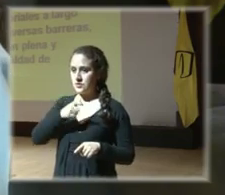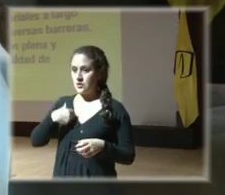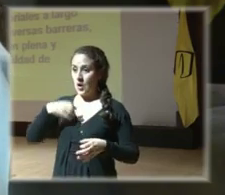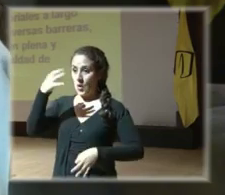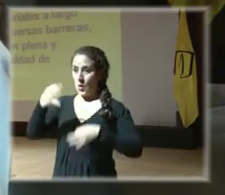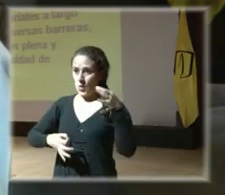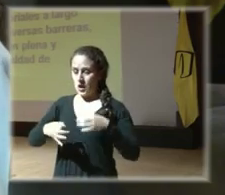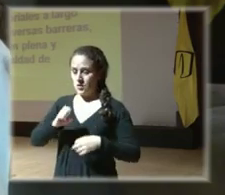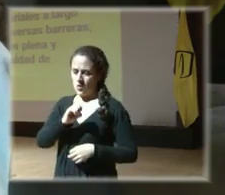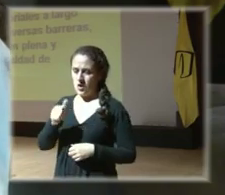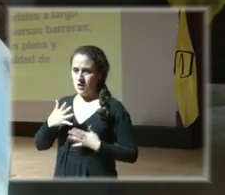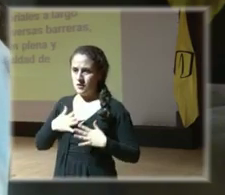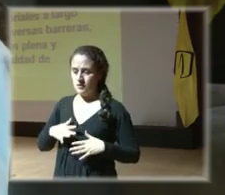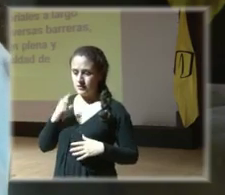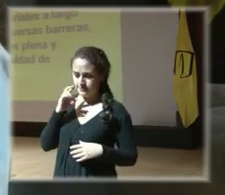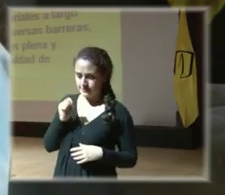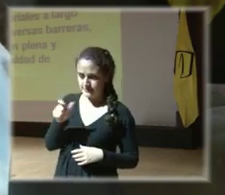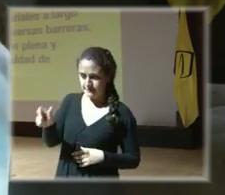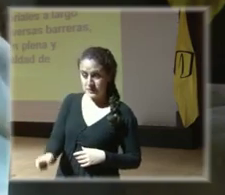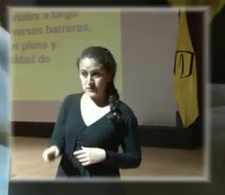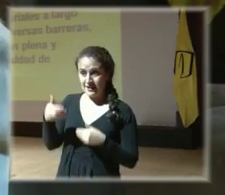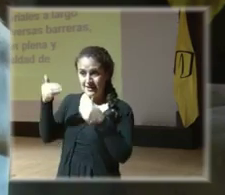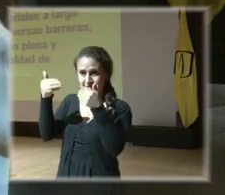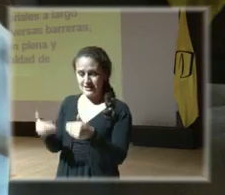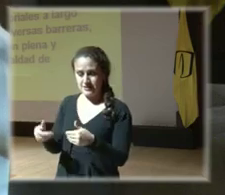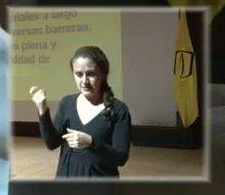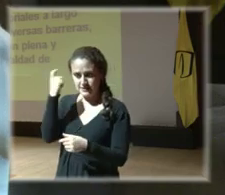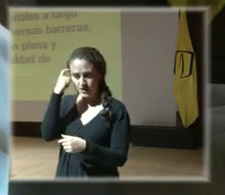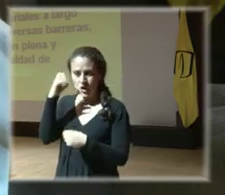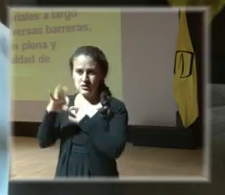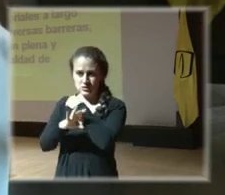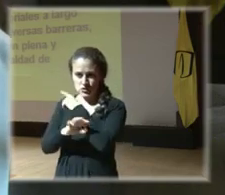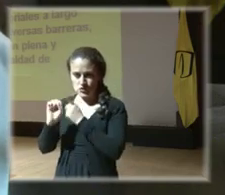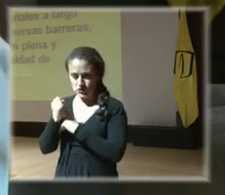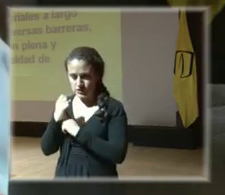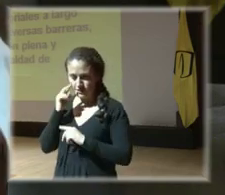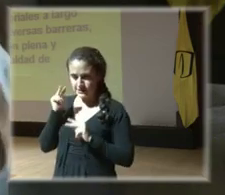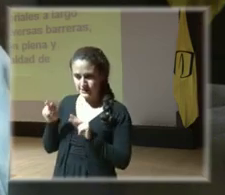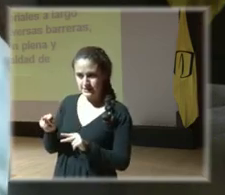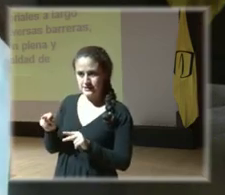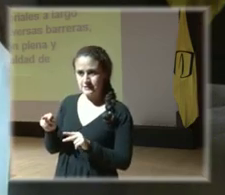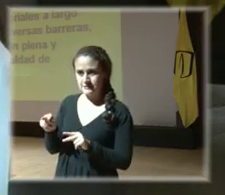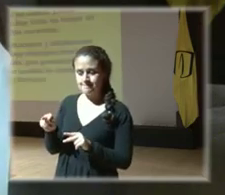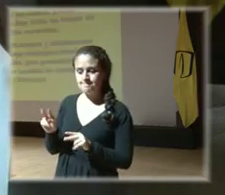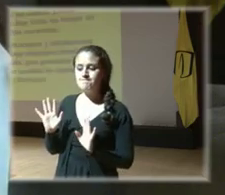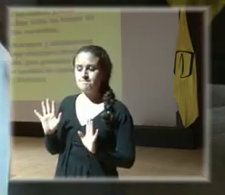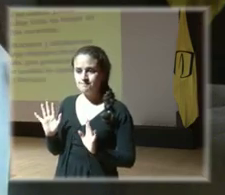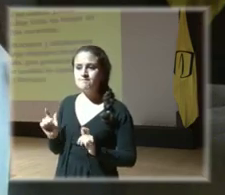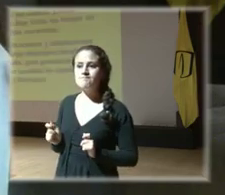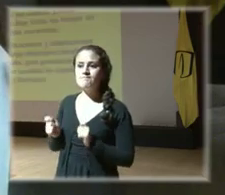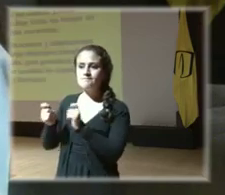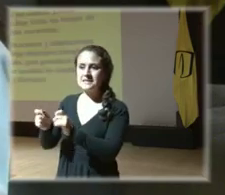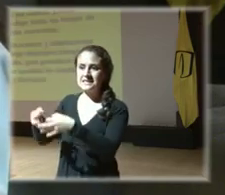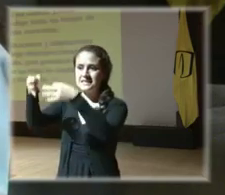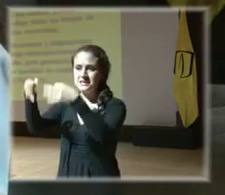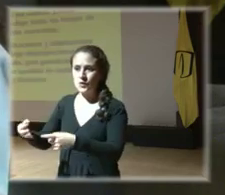percata que una persona tiene alguna discapacidad intelectual o psicosocial, a veces le imponen medidas de